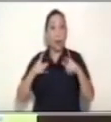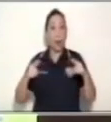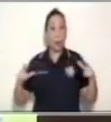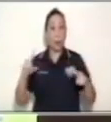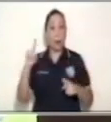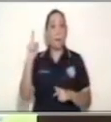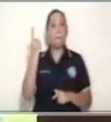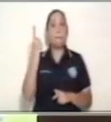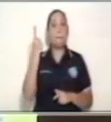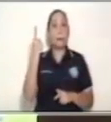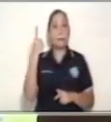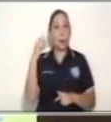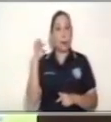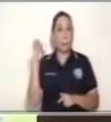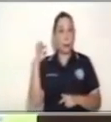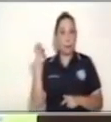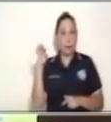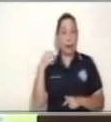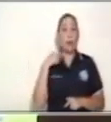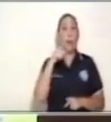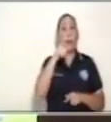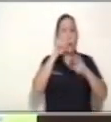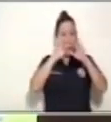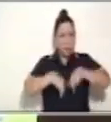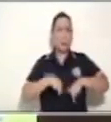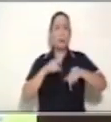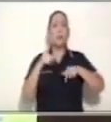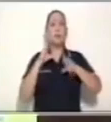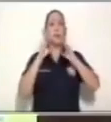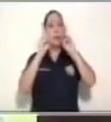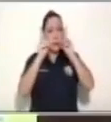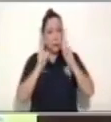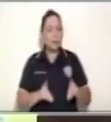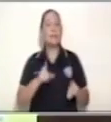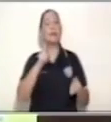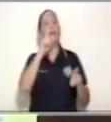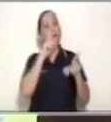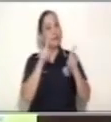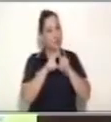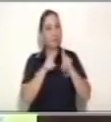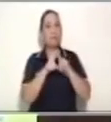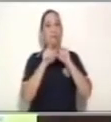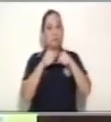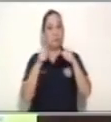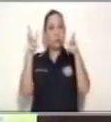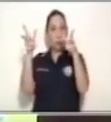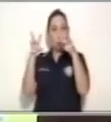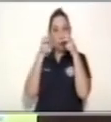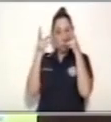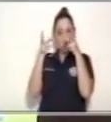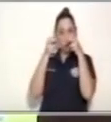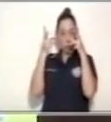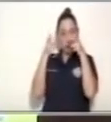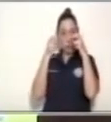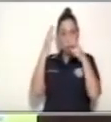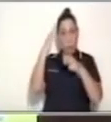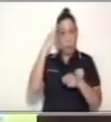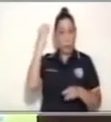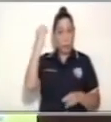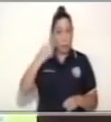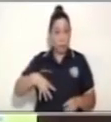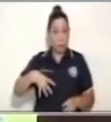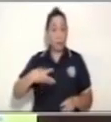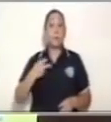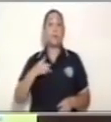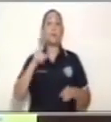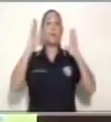primaria. Si en casa hay alguna persona con algún tipo de discapacidad, este tema le ayudará a ejercitar las destrezas como la habilidad y